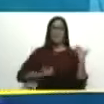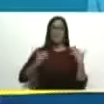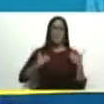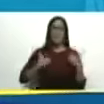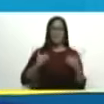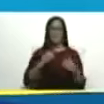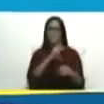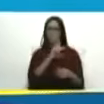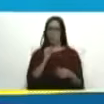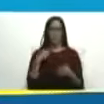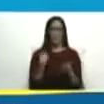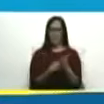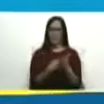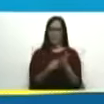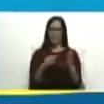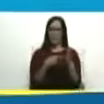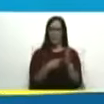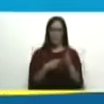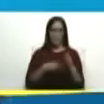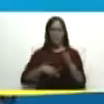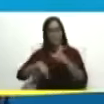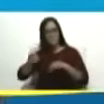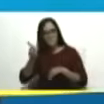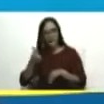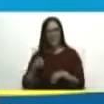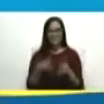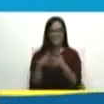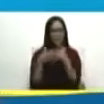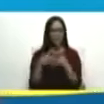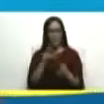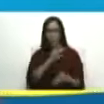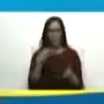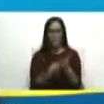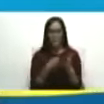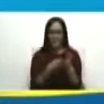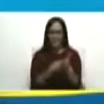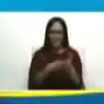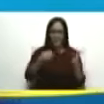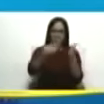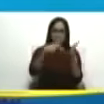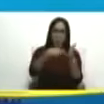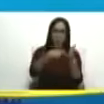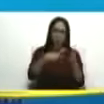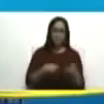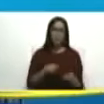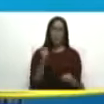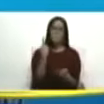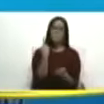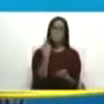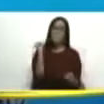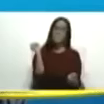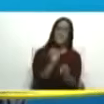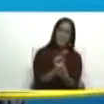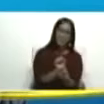pagar impuestos. Vaya para Estados Unidos y diga que no hay que pagar impuestos. Preso